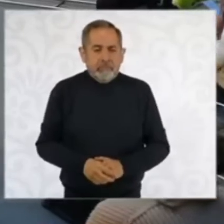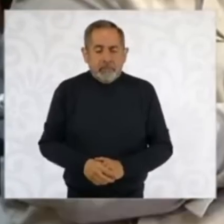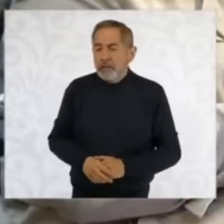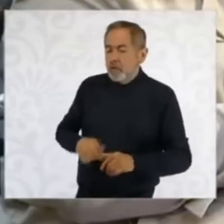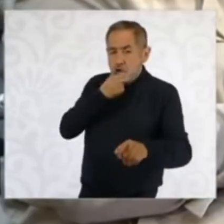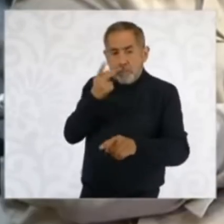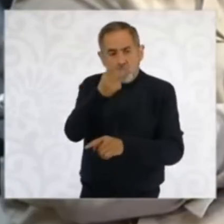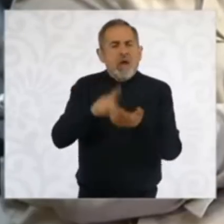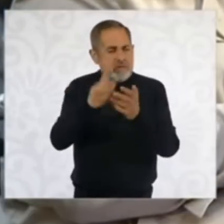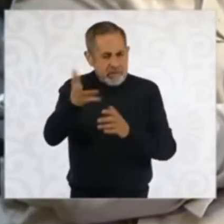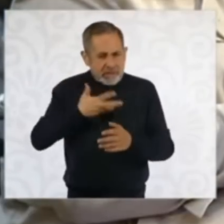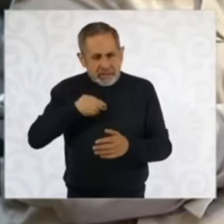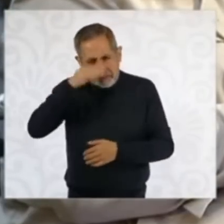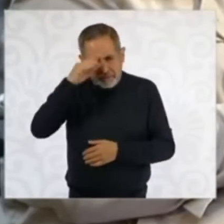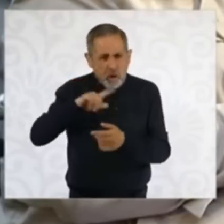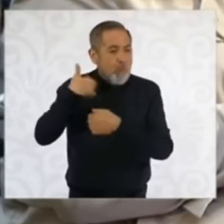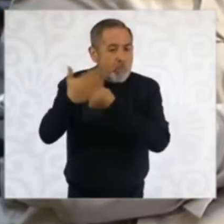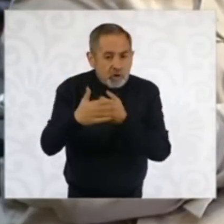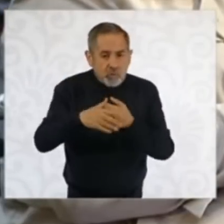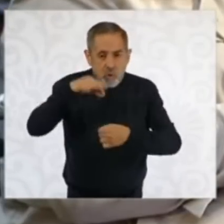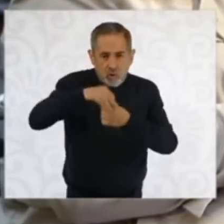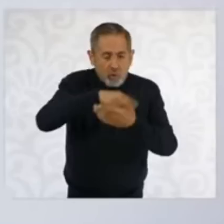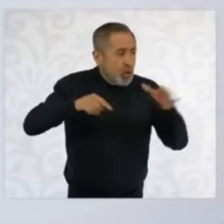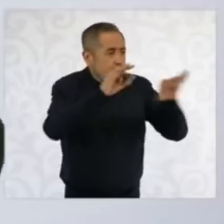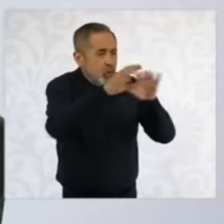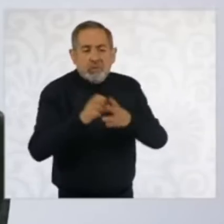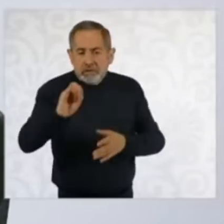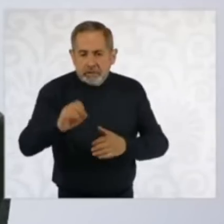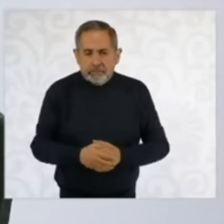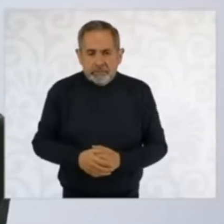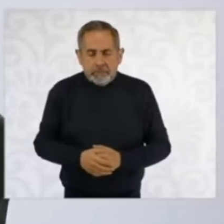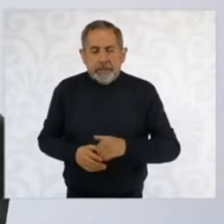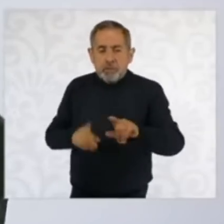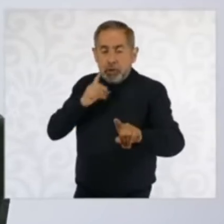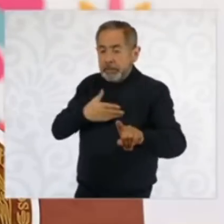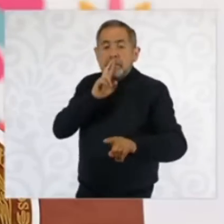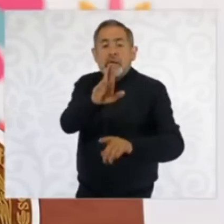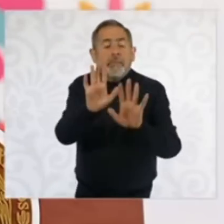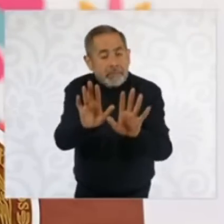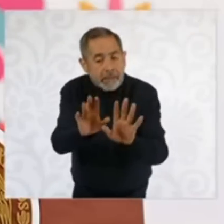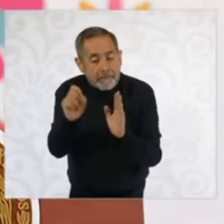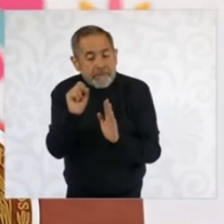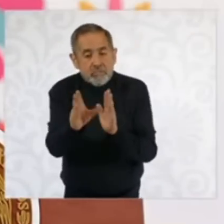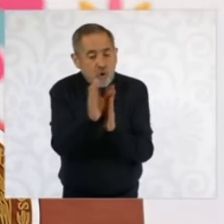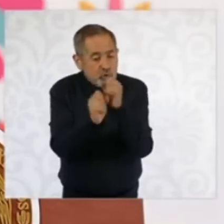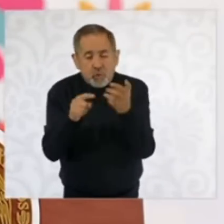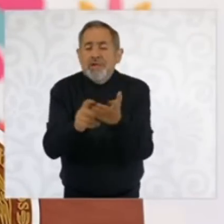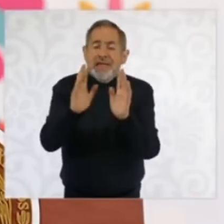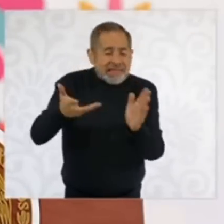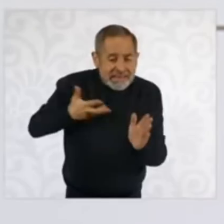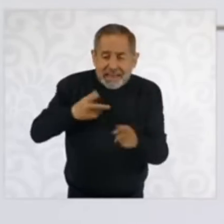ya tienen un panorama de que la elección de jueces va. Por cierto que la supremacía constitucional está en la propia Constitución, ya lo leímos